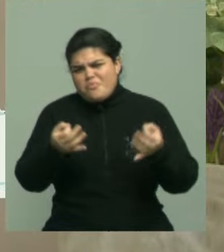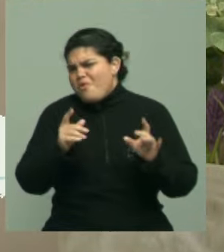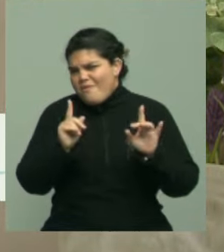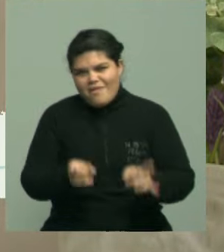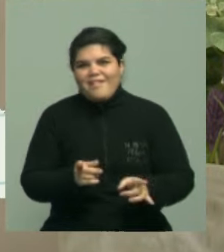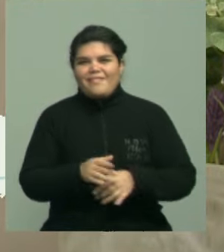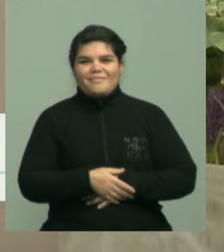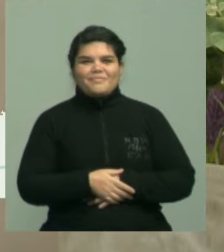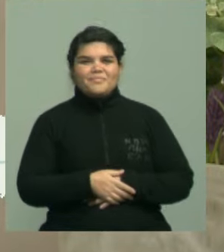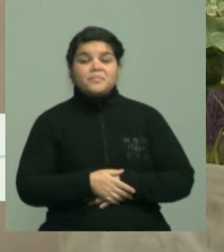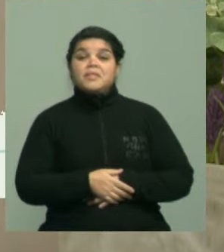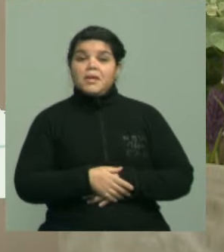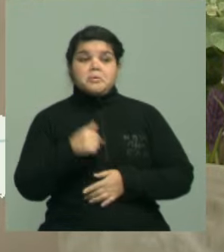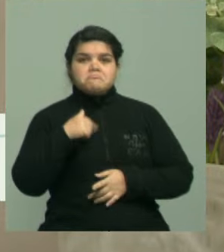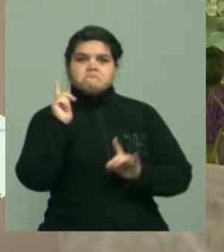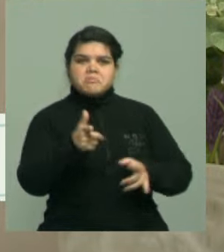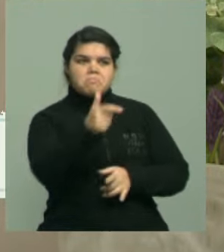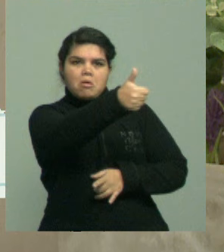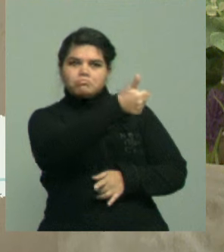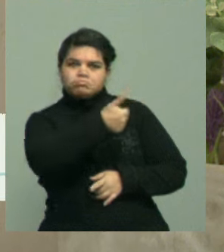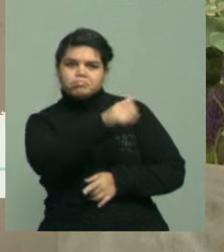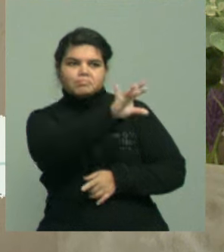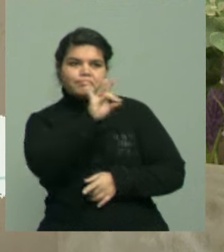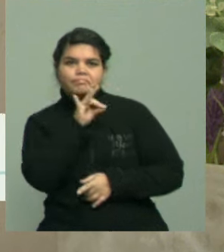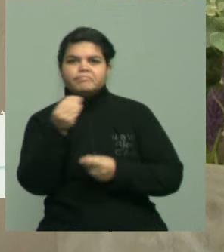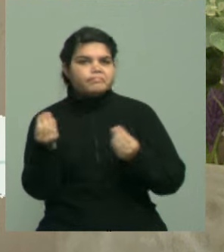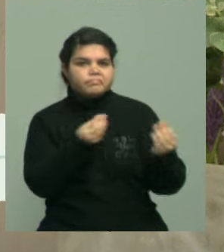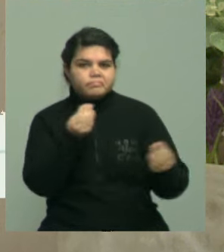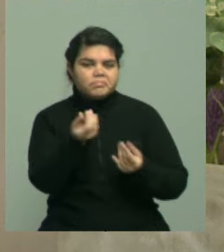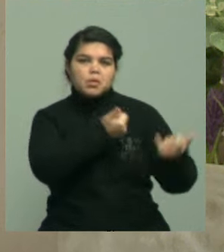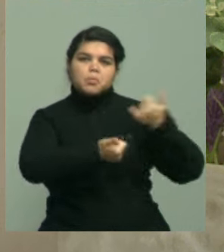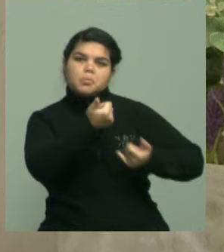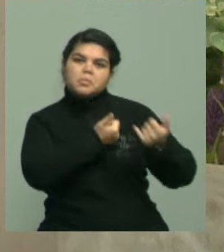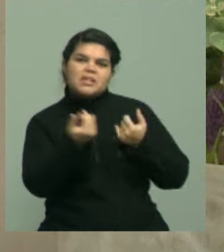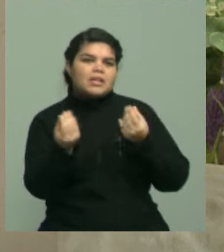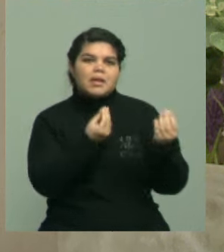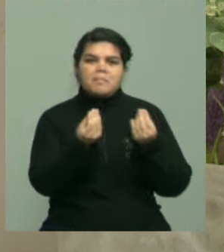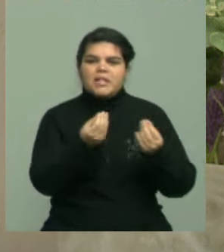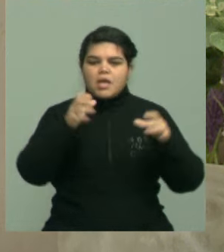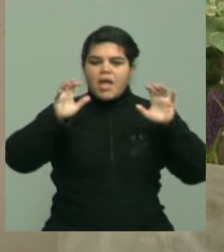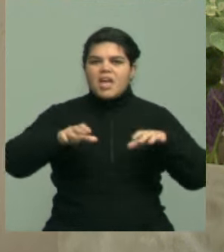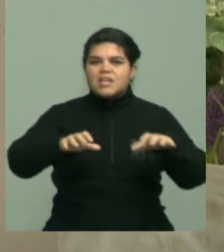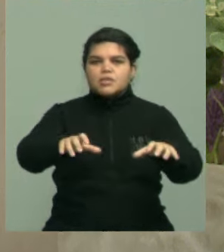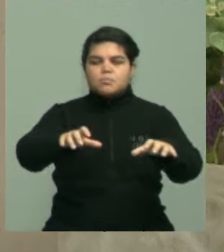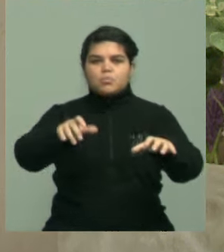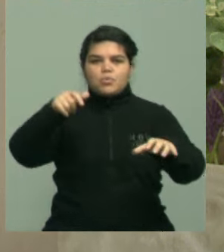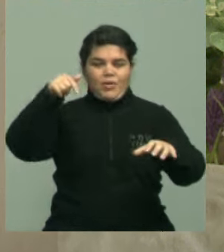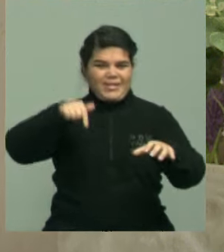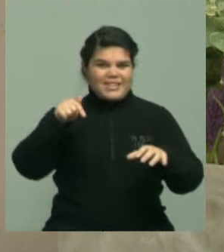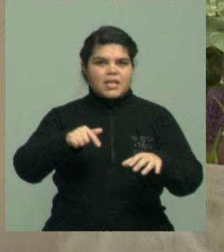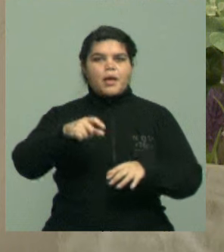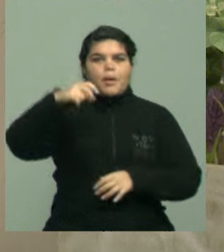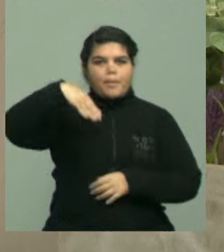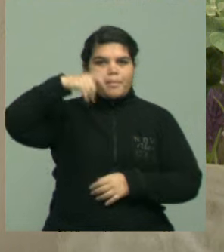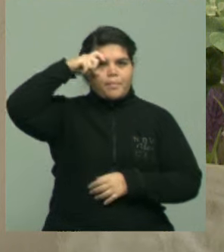bueno tenerte acá para hablar un poco de, primero, antes que nada, hablar un poquito en sí de lo que es la Mendocán, porque, bueno, son dos jornadas en